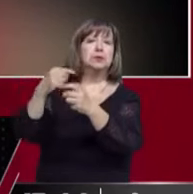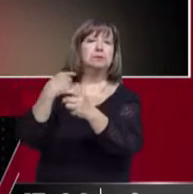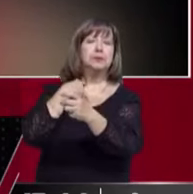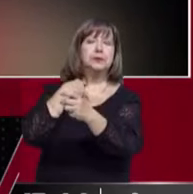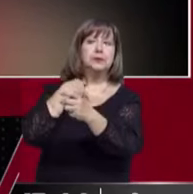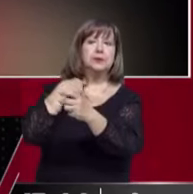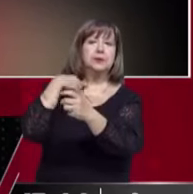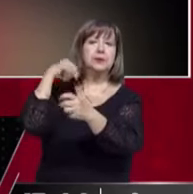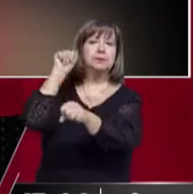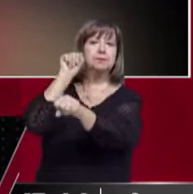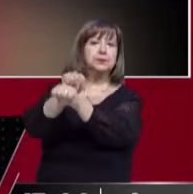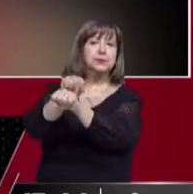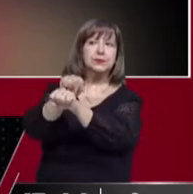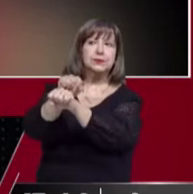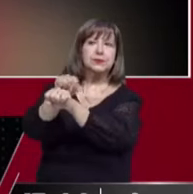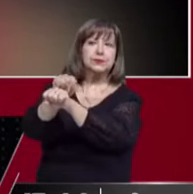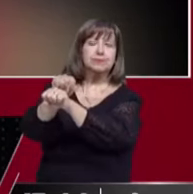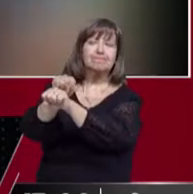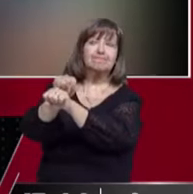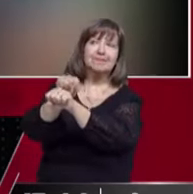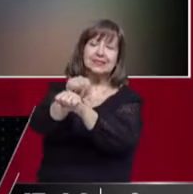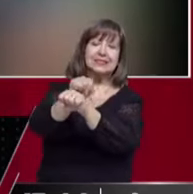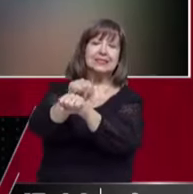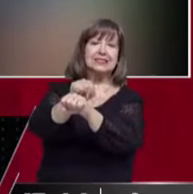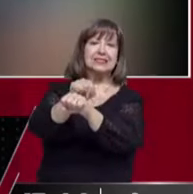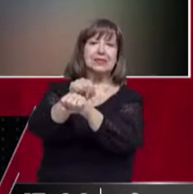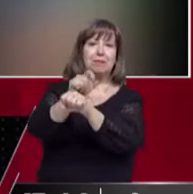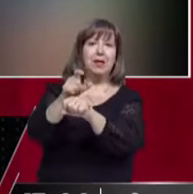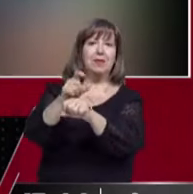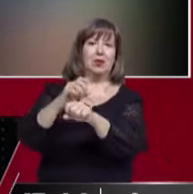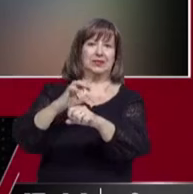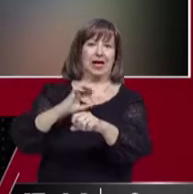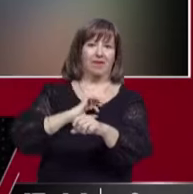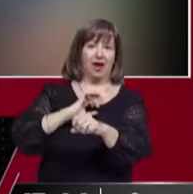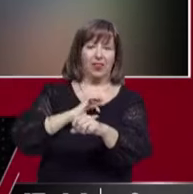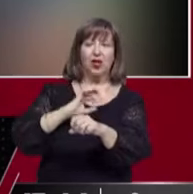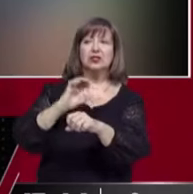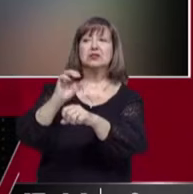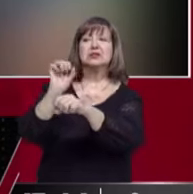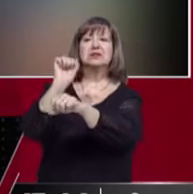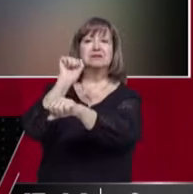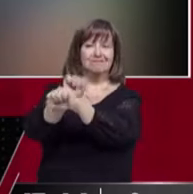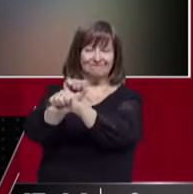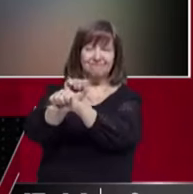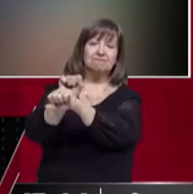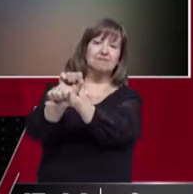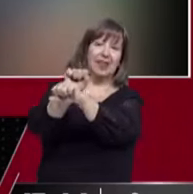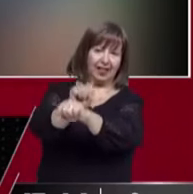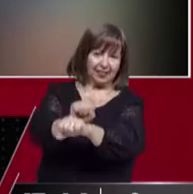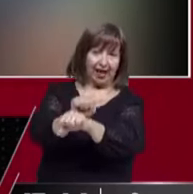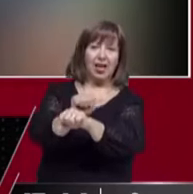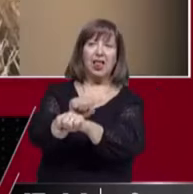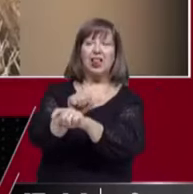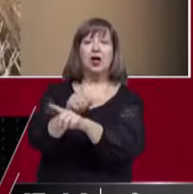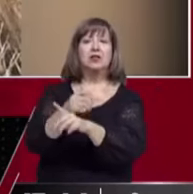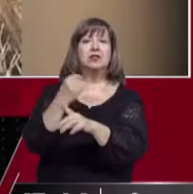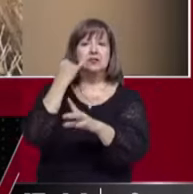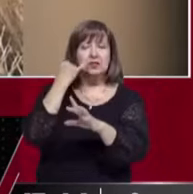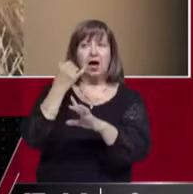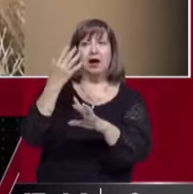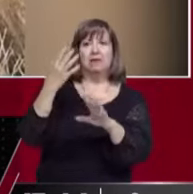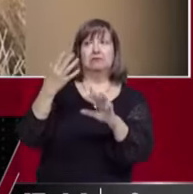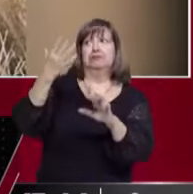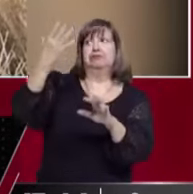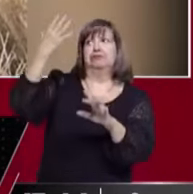caer en las redes de la justicia salvadoreña. Allí la última novedad que hay, no está corroborado en